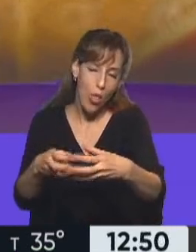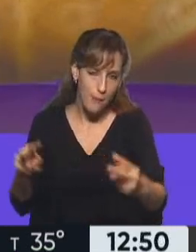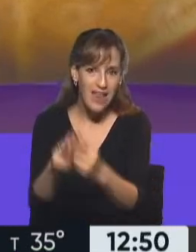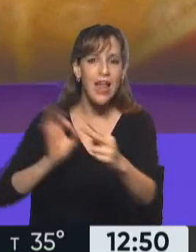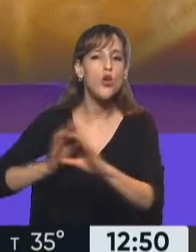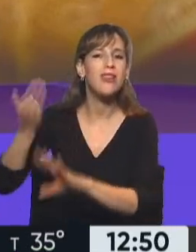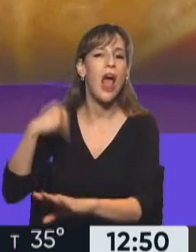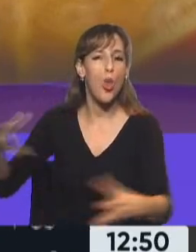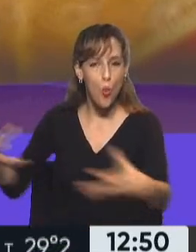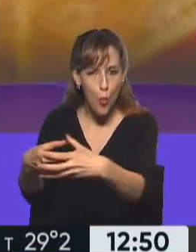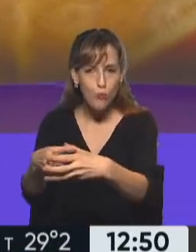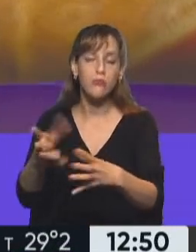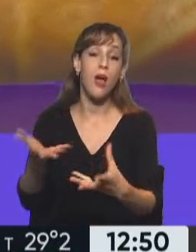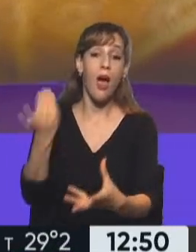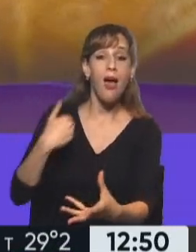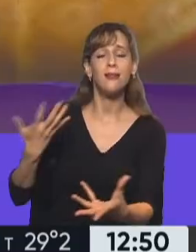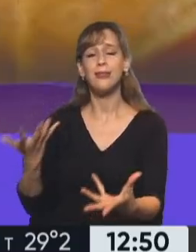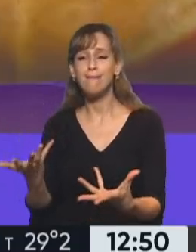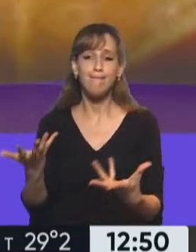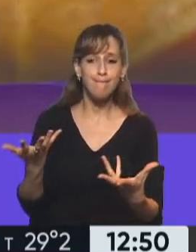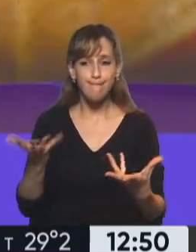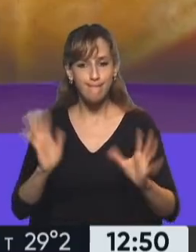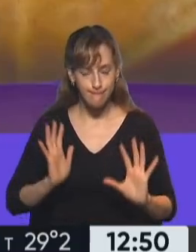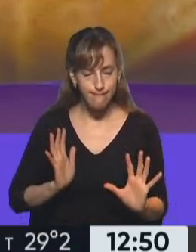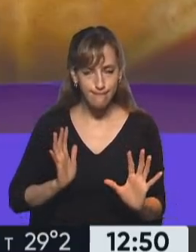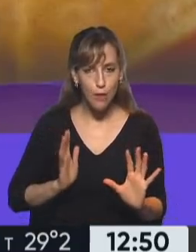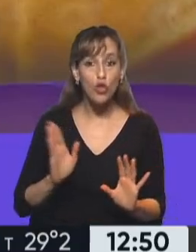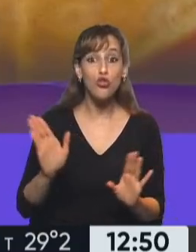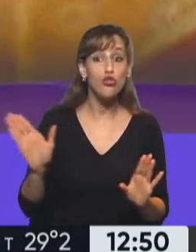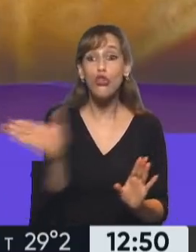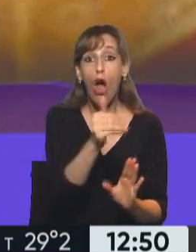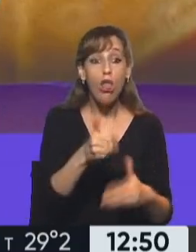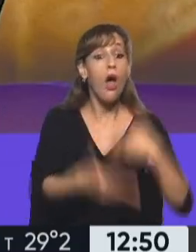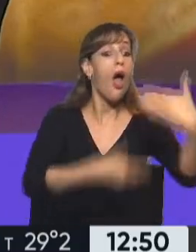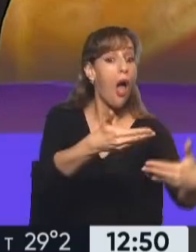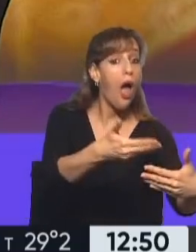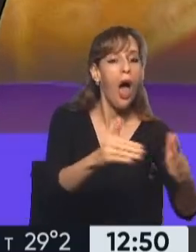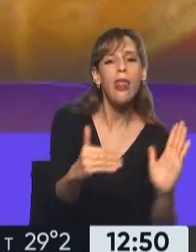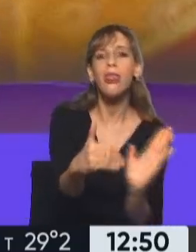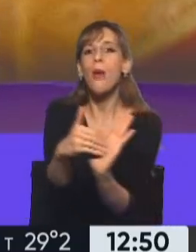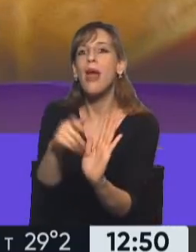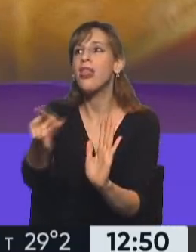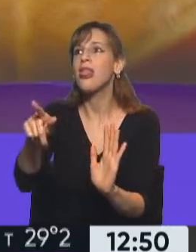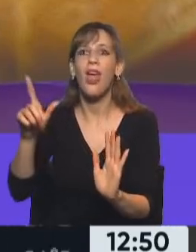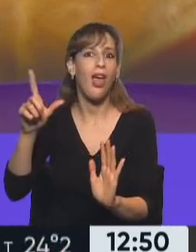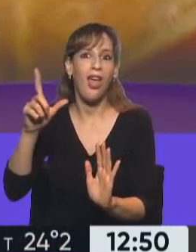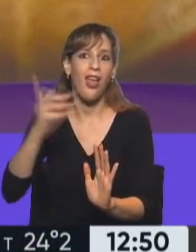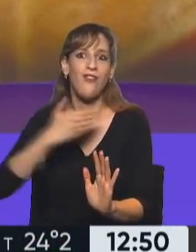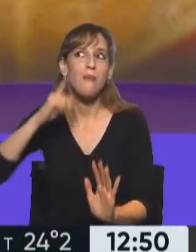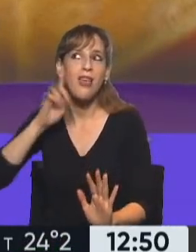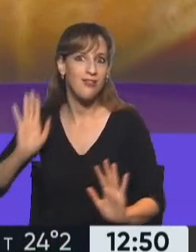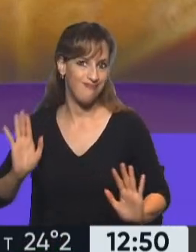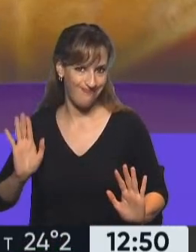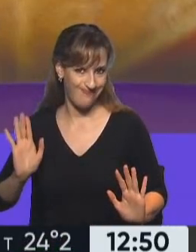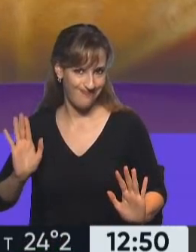París nos esperaba si nosotros acordábamos con el fondo. El fondo es como cuando vas tirando las cartas y una va empujando